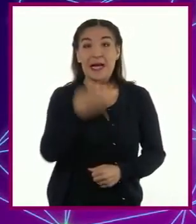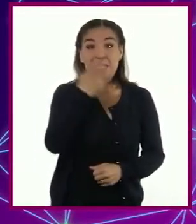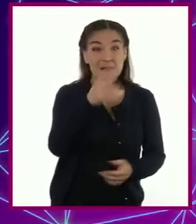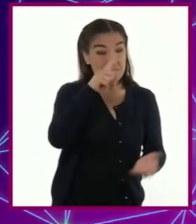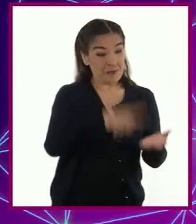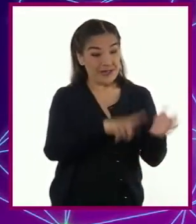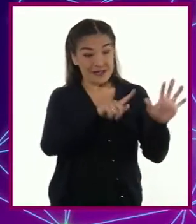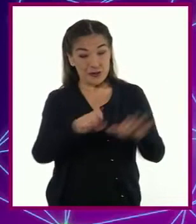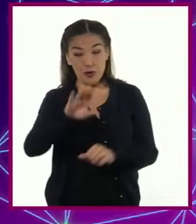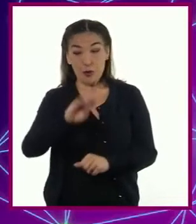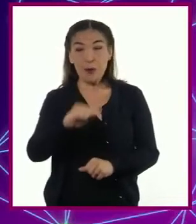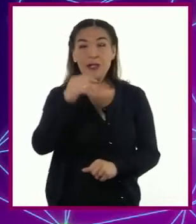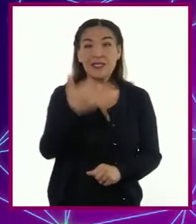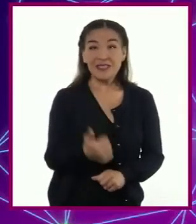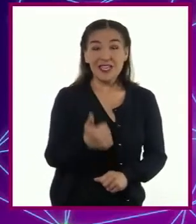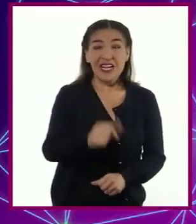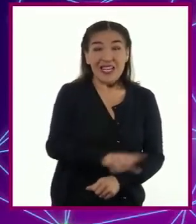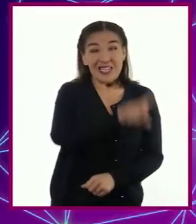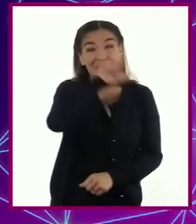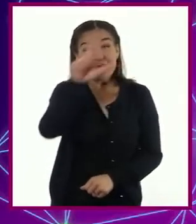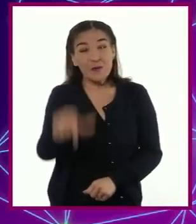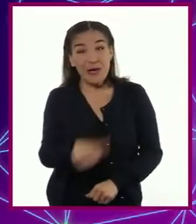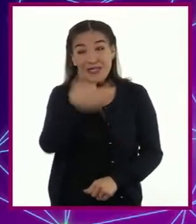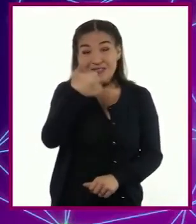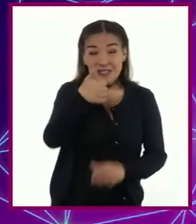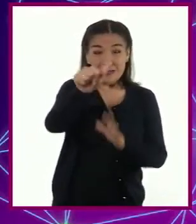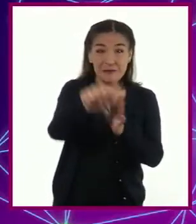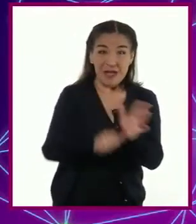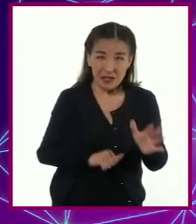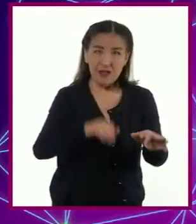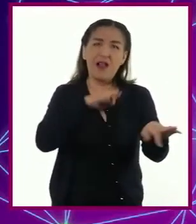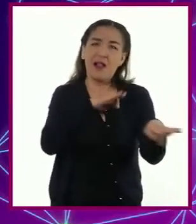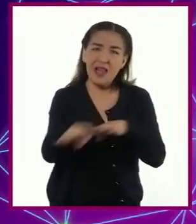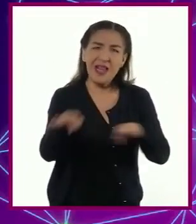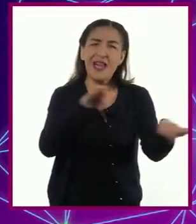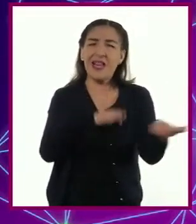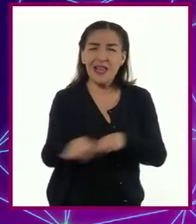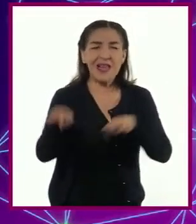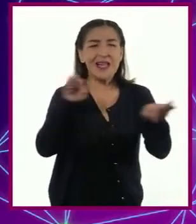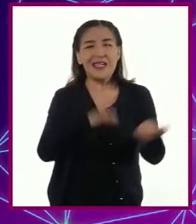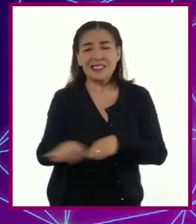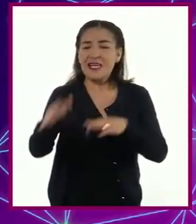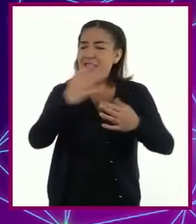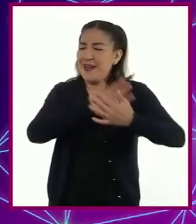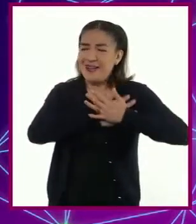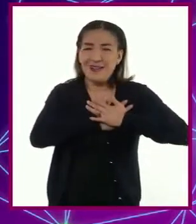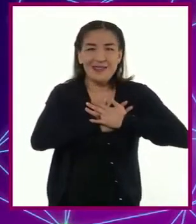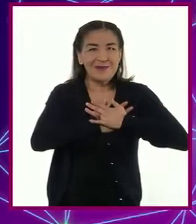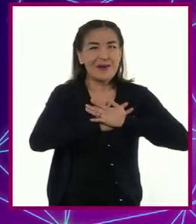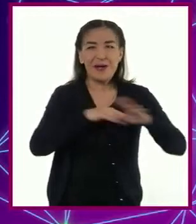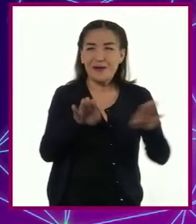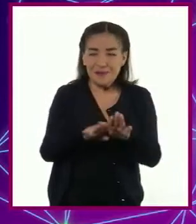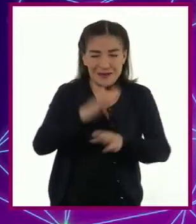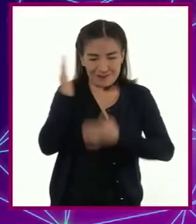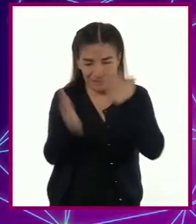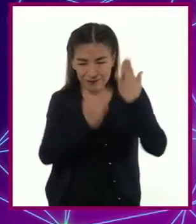1796, después de 6 meses de trabajo intenso y gran pasión, demostré que sí se puede